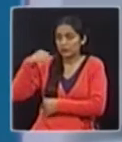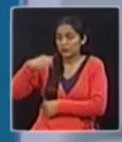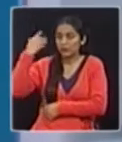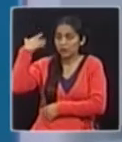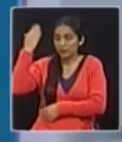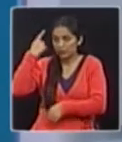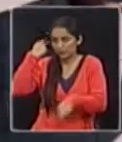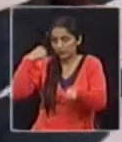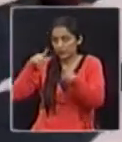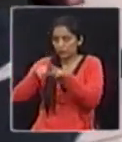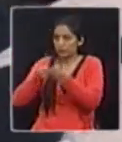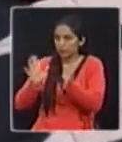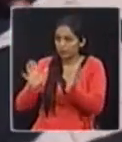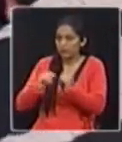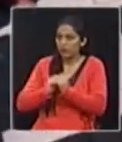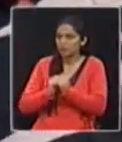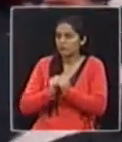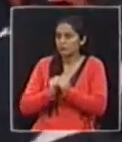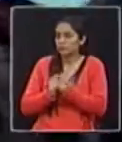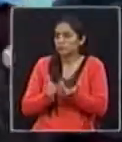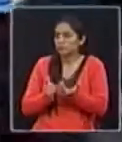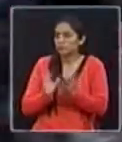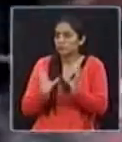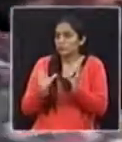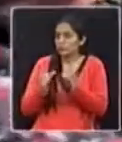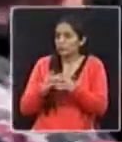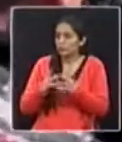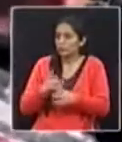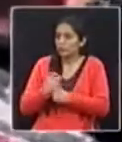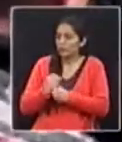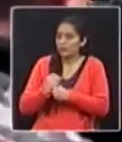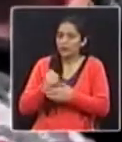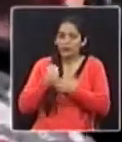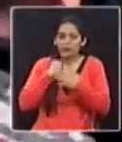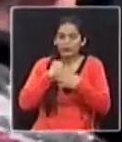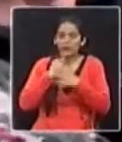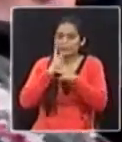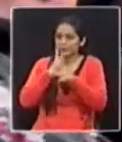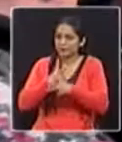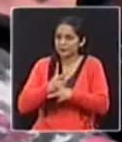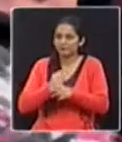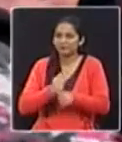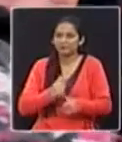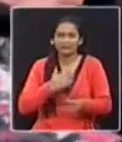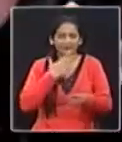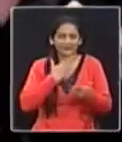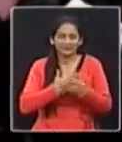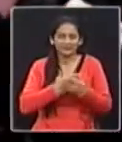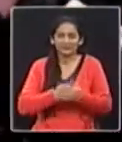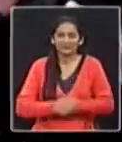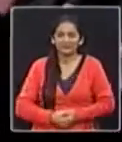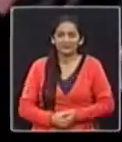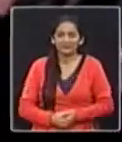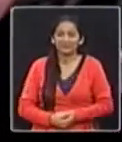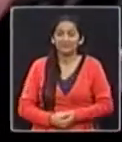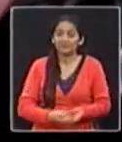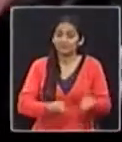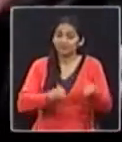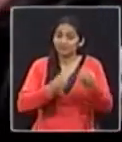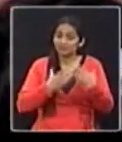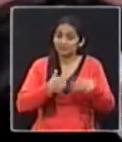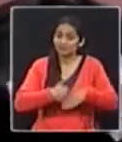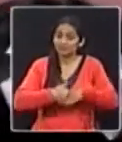manera toda la inversión es del consejo de ciudad para seguridad y esto muy gentil muchas gracias entonces ahí el coronel rómulo montalvo